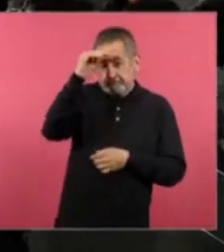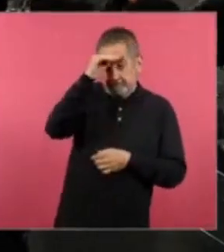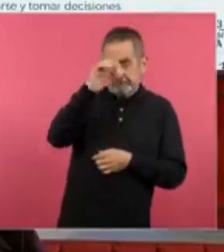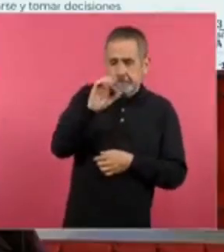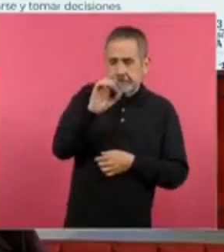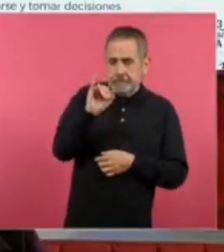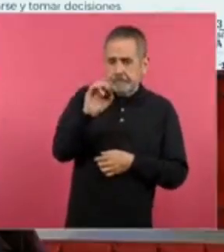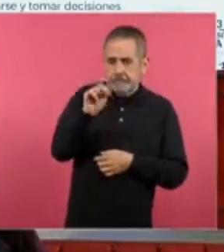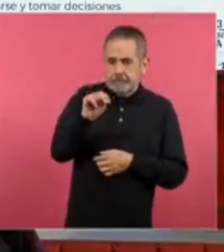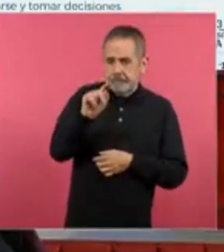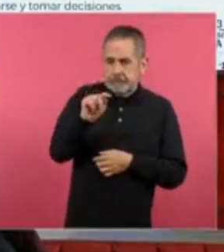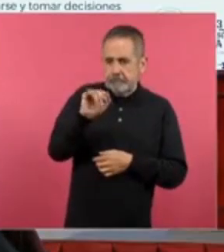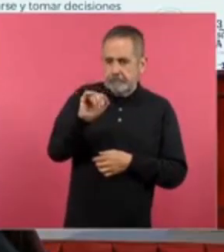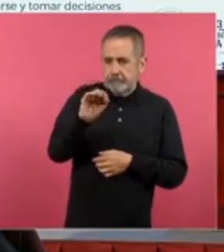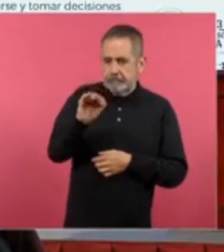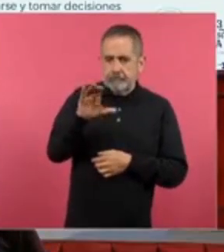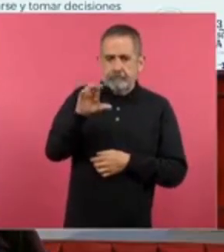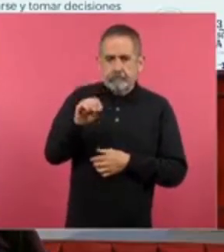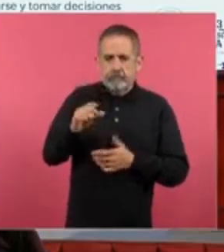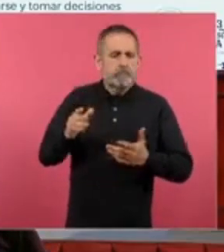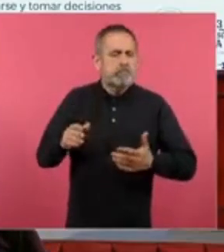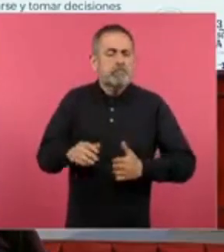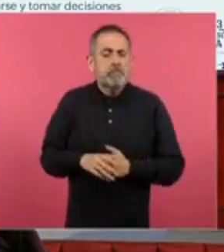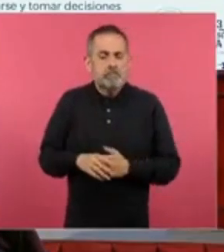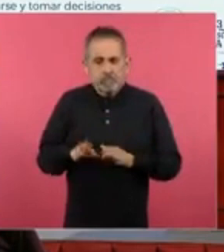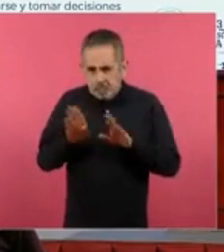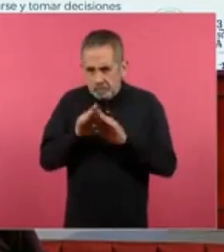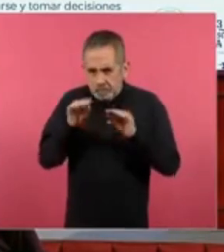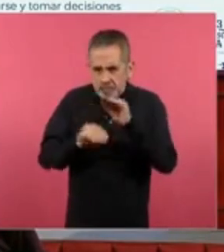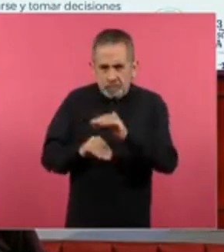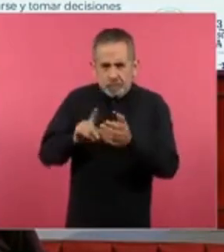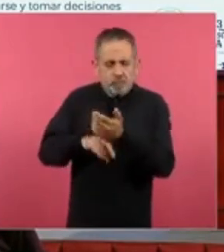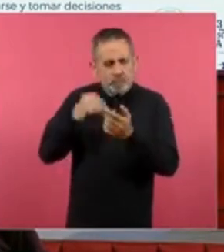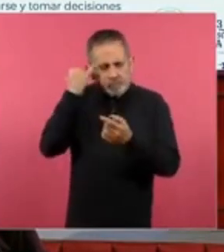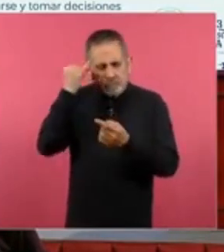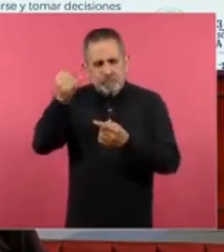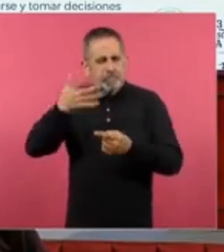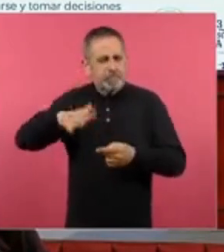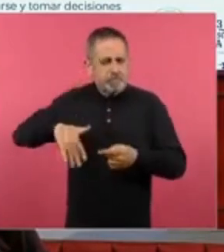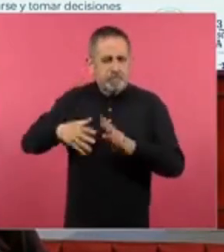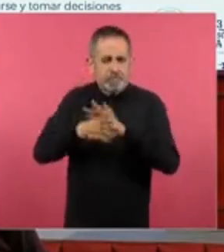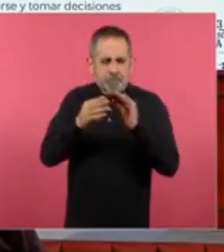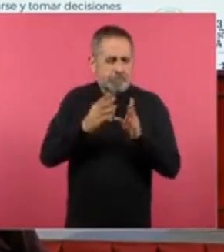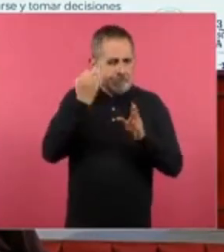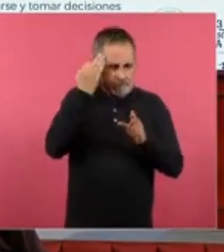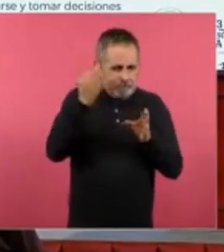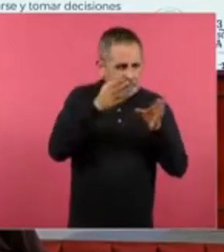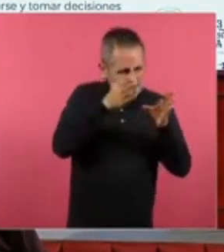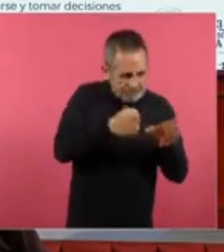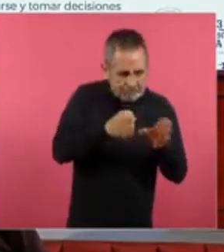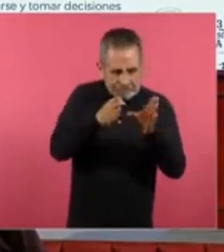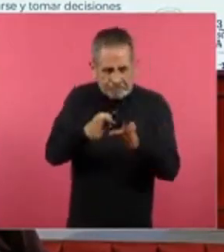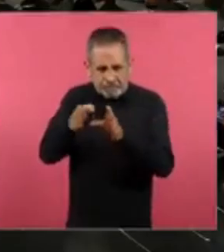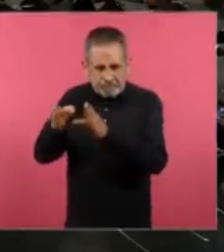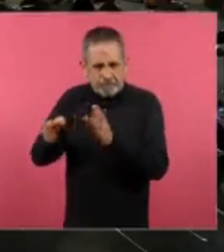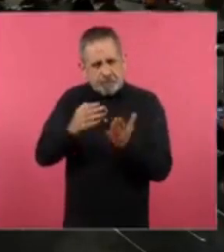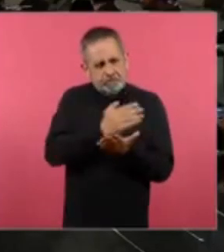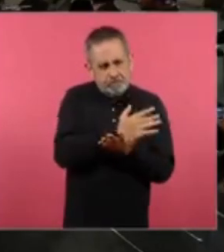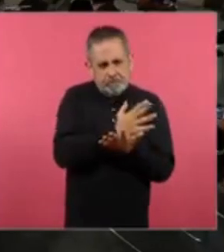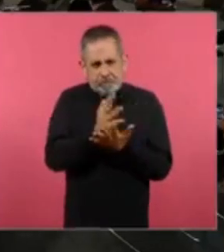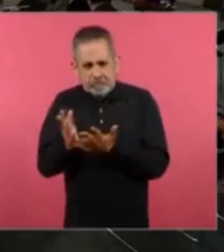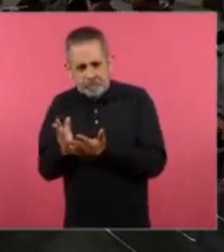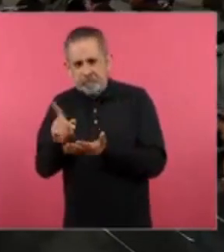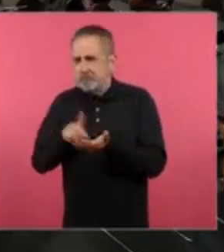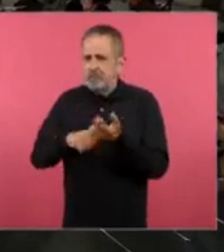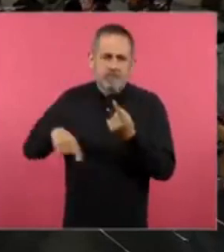poco cómo se va desarrollando en los proyectos que ya les explicaron fases y ya conocemos